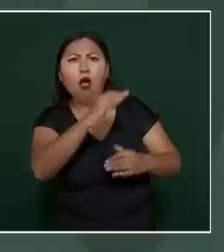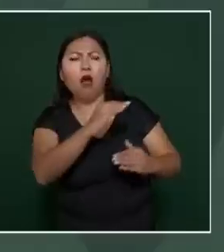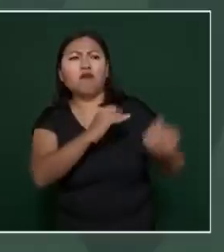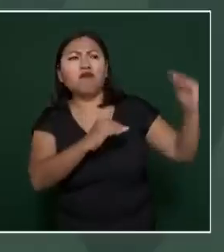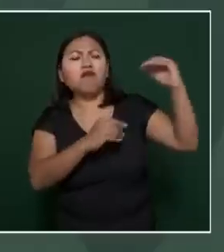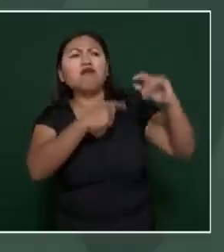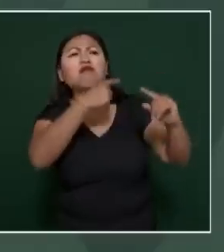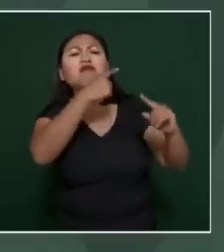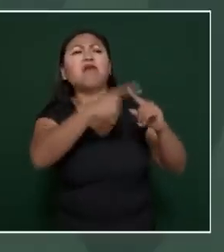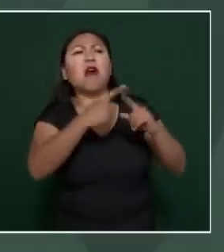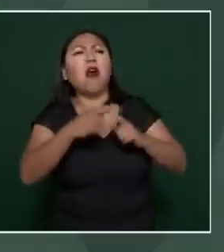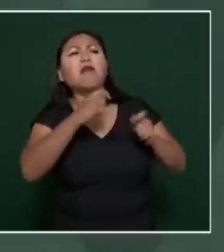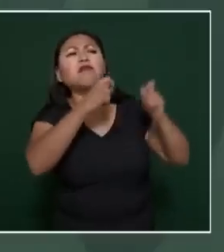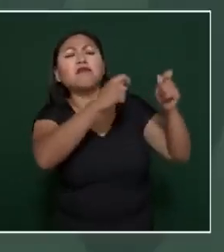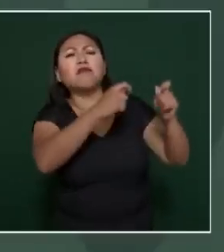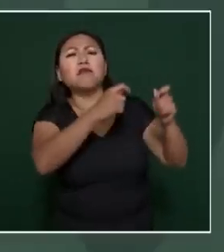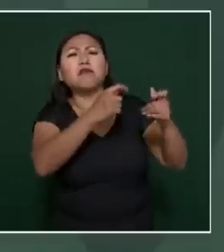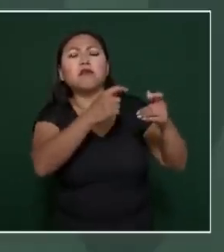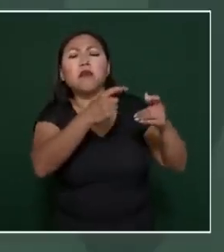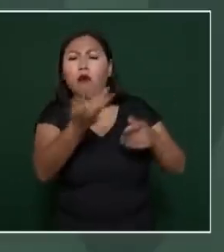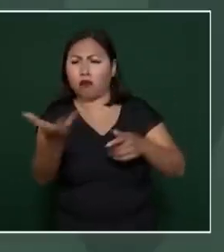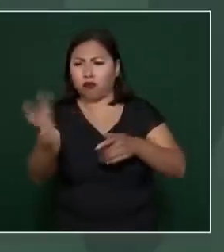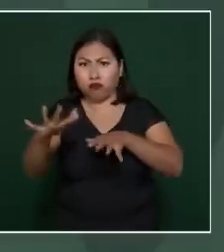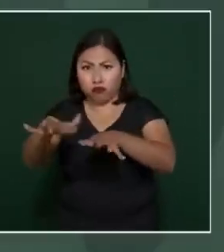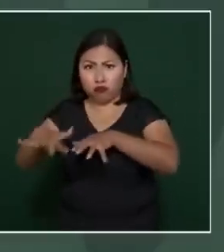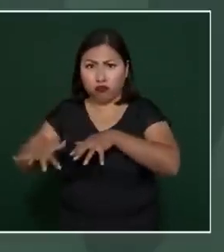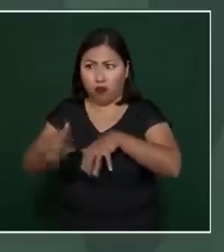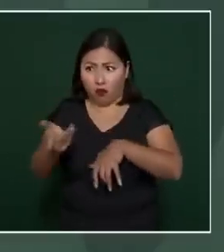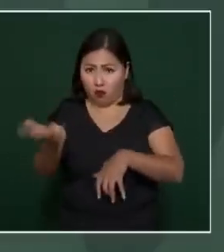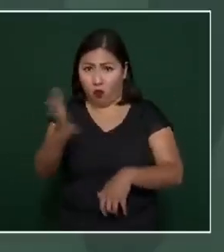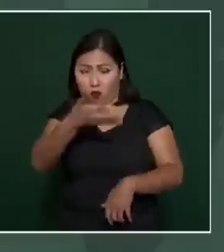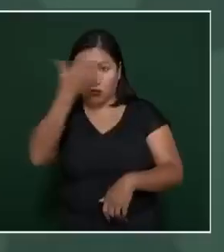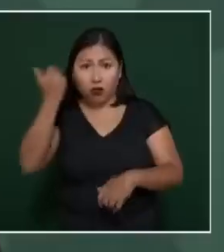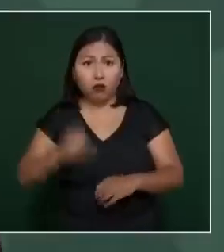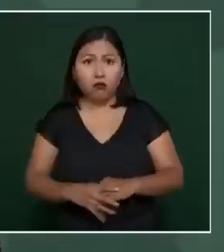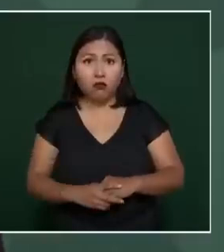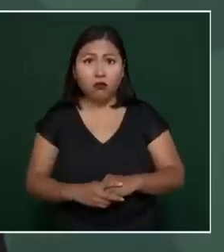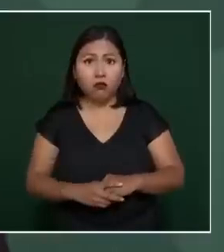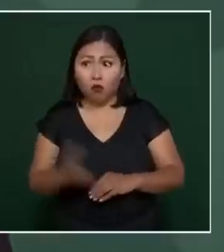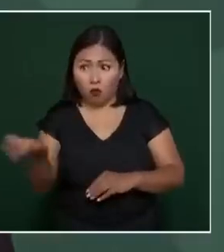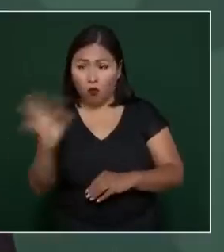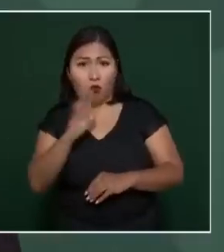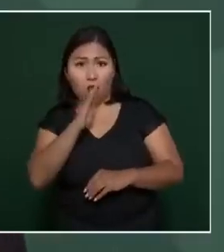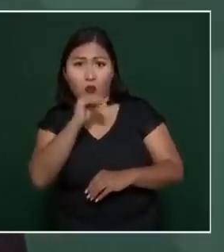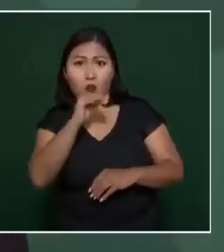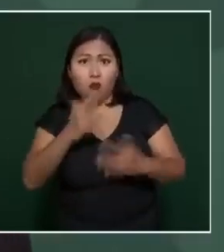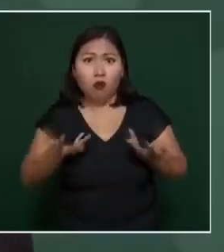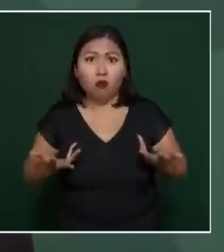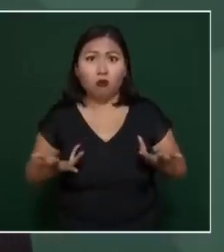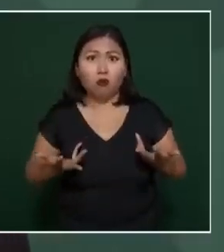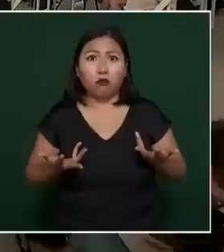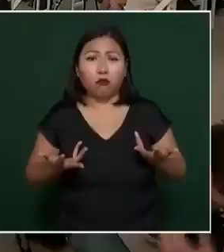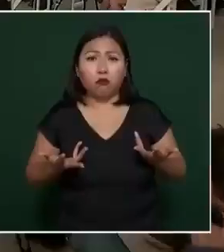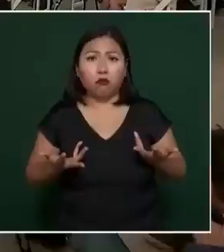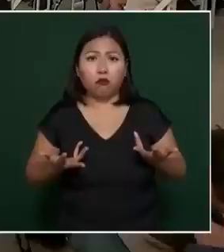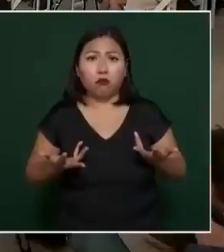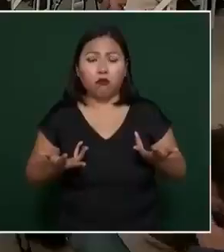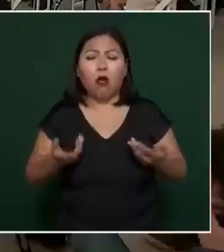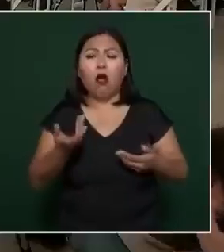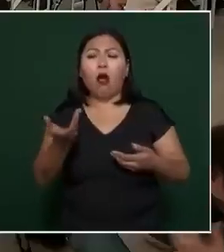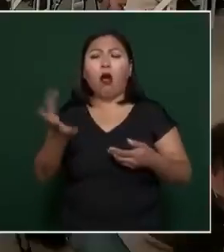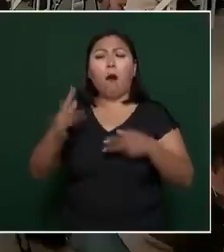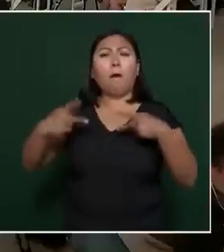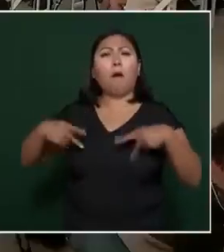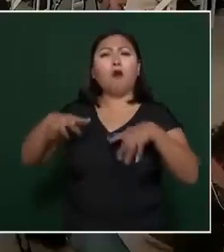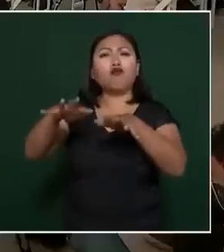No está preparado el pueblo para elegir a los jueces, a los magistrados, a los ministros. No está